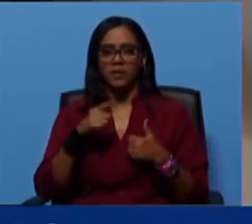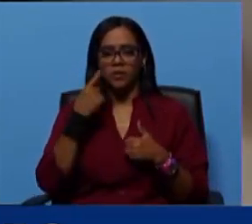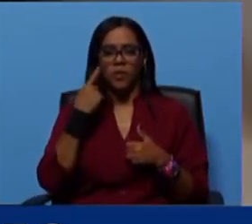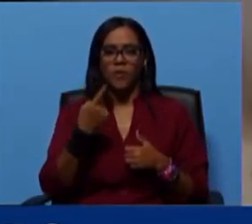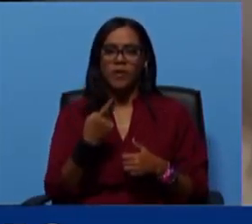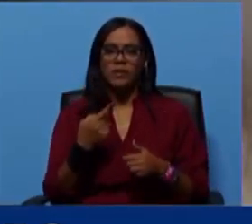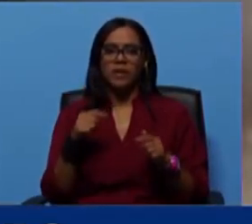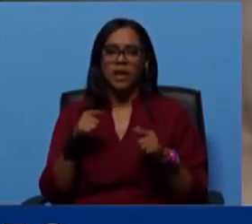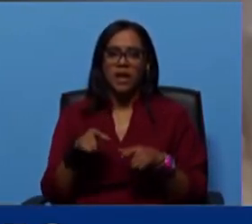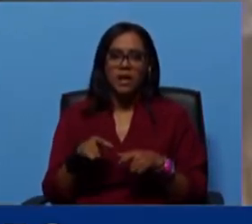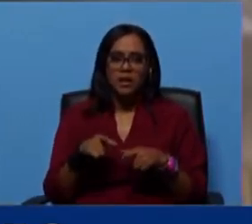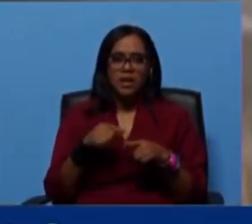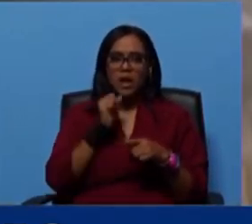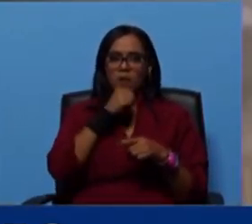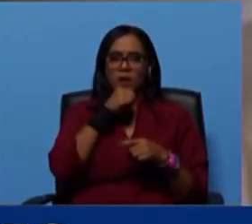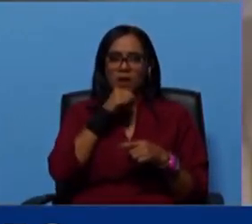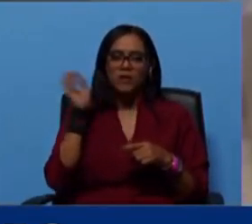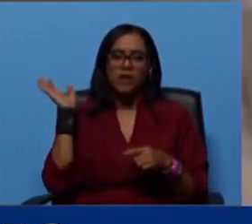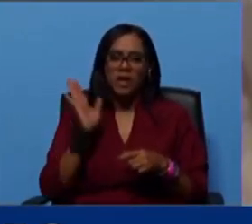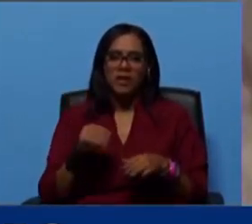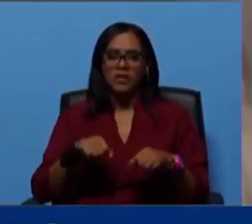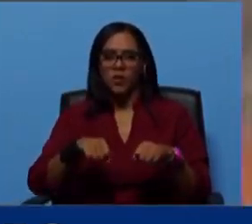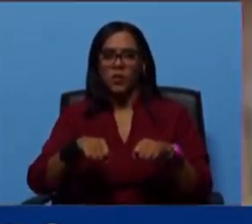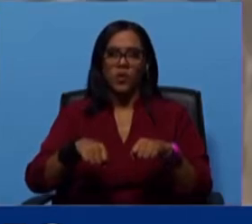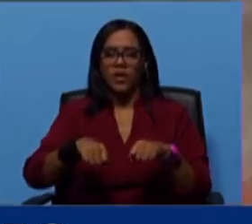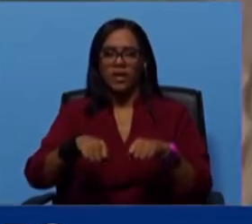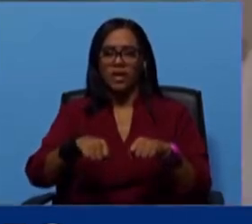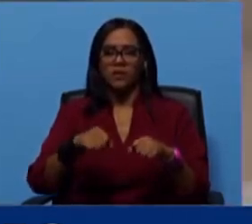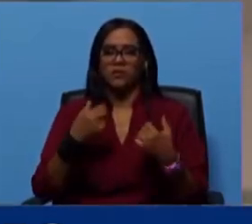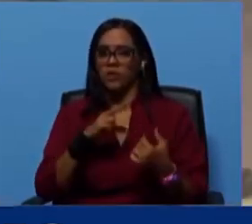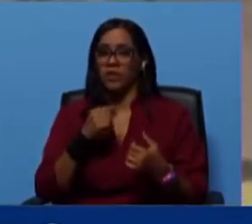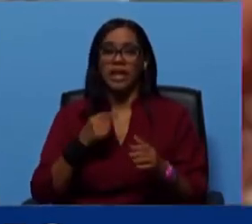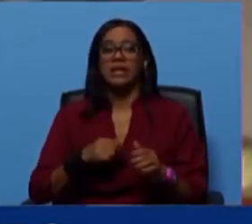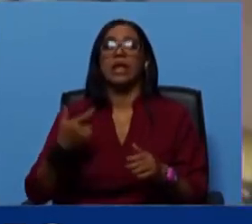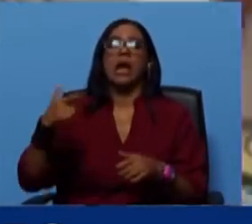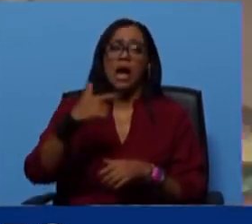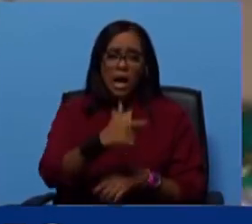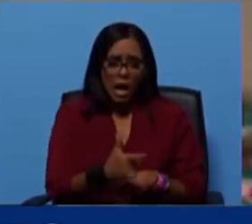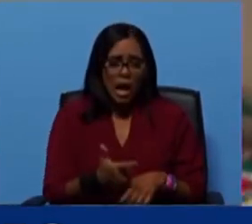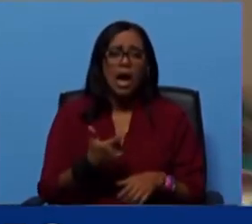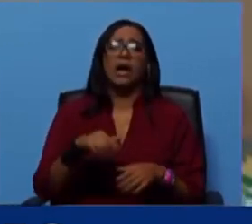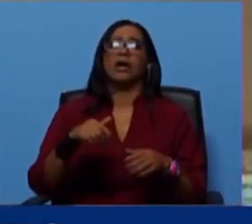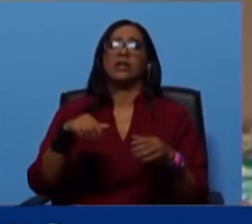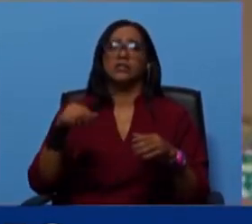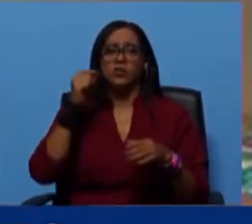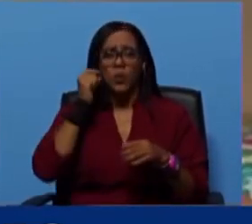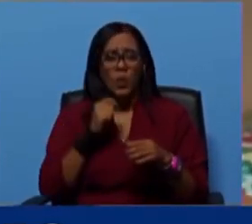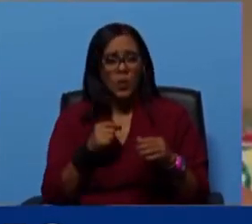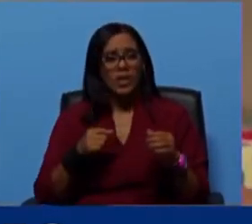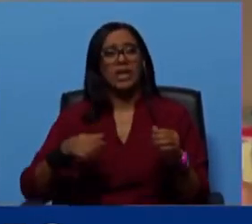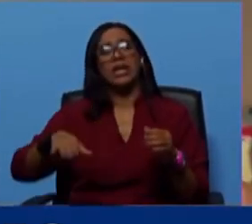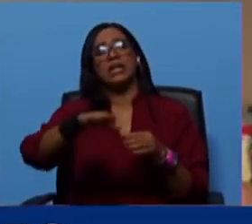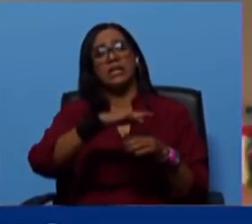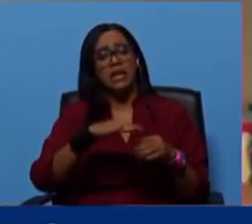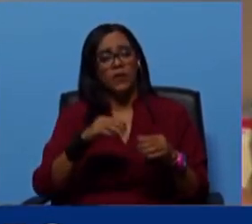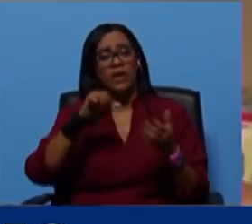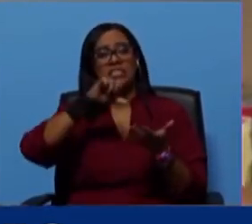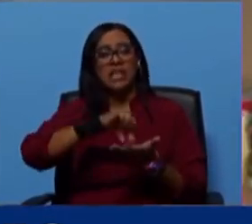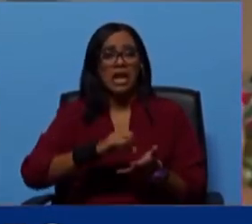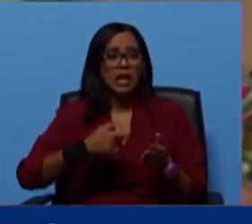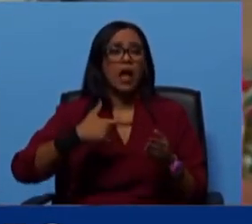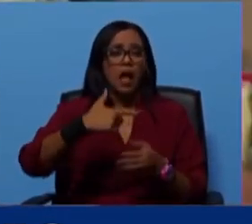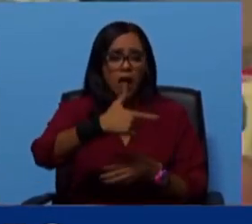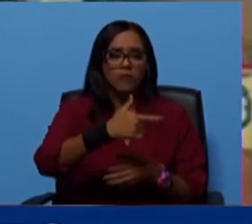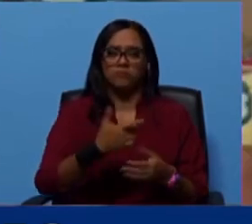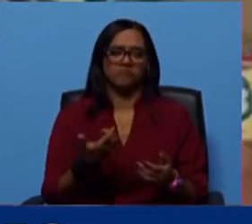hay abuelitos que vienen con su carrito y todo, ya no tienen que ir a agarrar un carrito ya a la Avenida Sucre o en el centro. Y